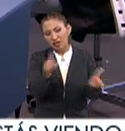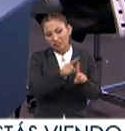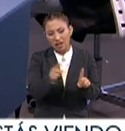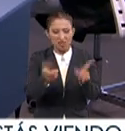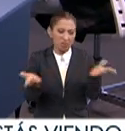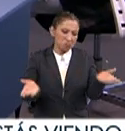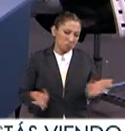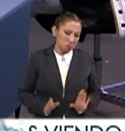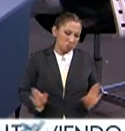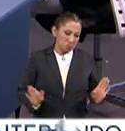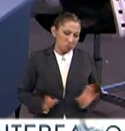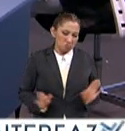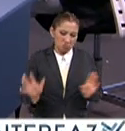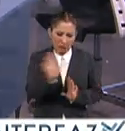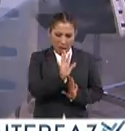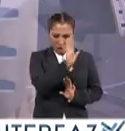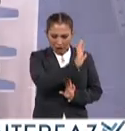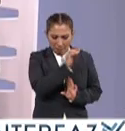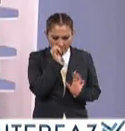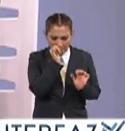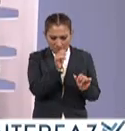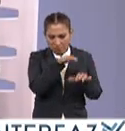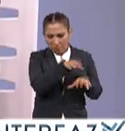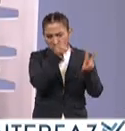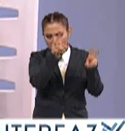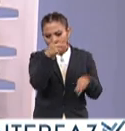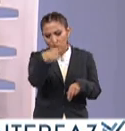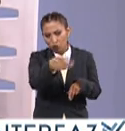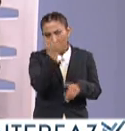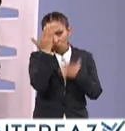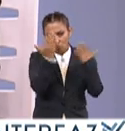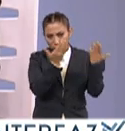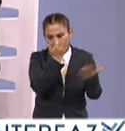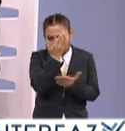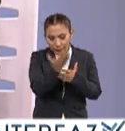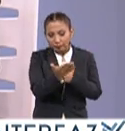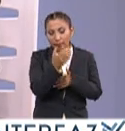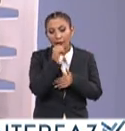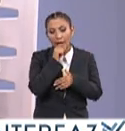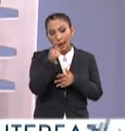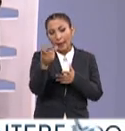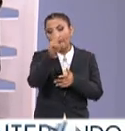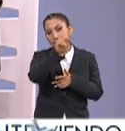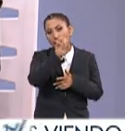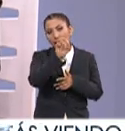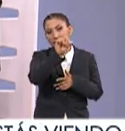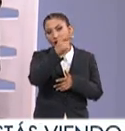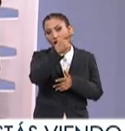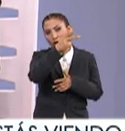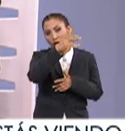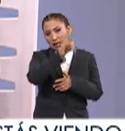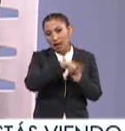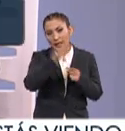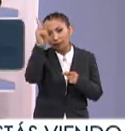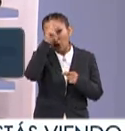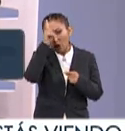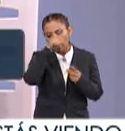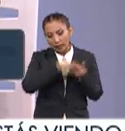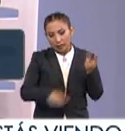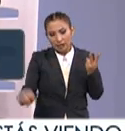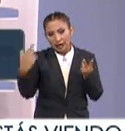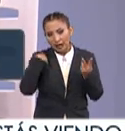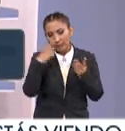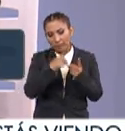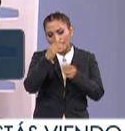de áreas de atención en relación a su formación, y bueno, es la pedagogía, es la psicología,